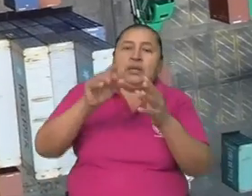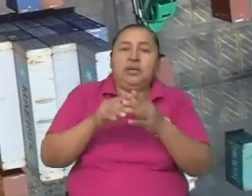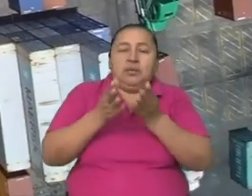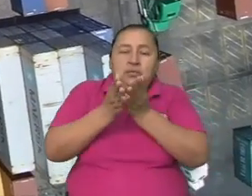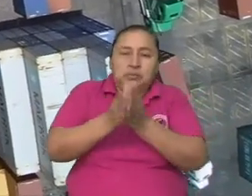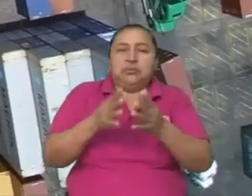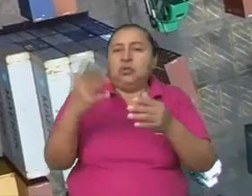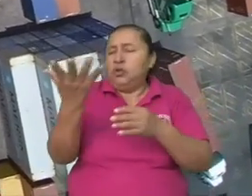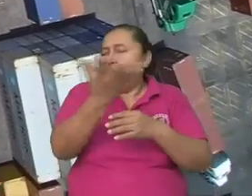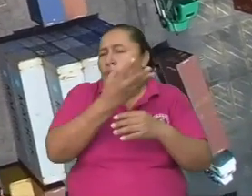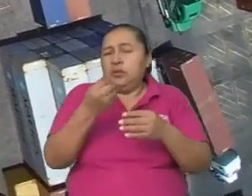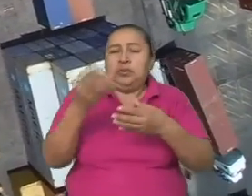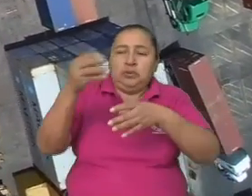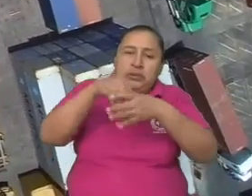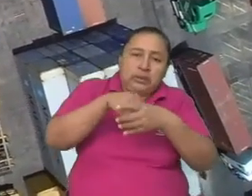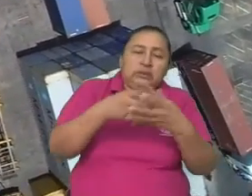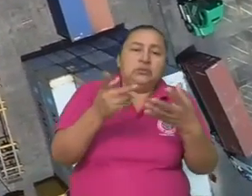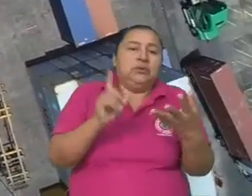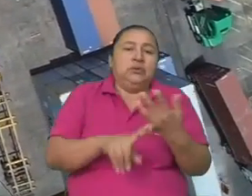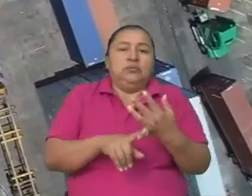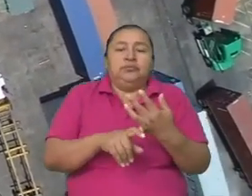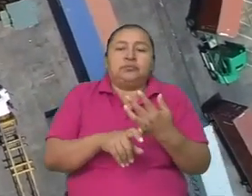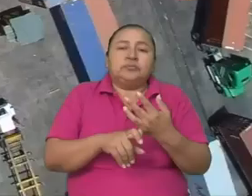buques, en los ingresos